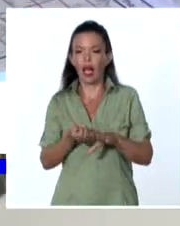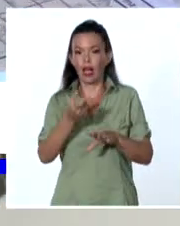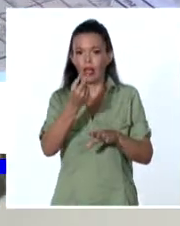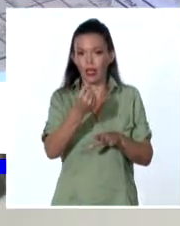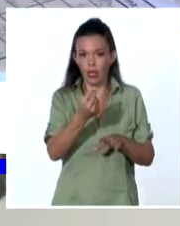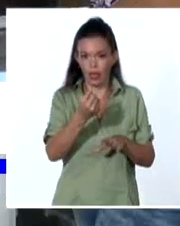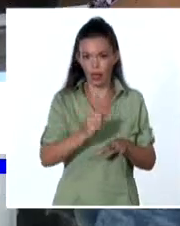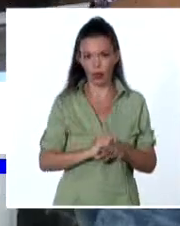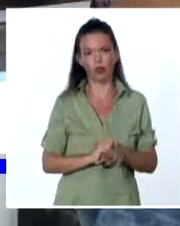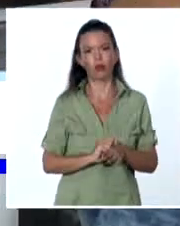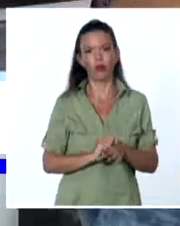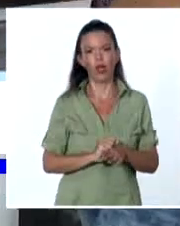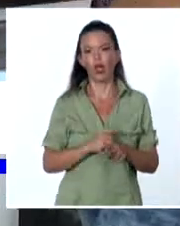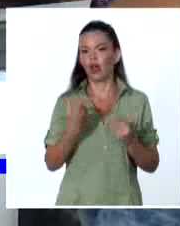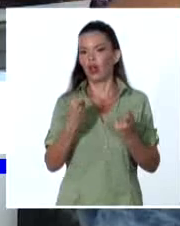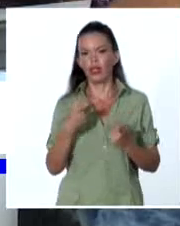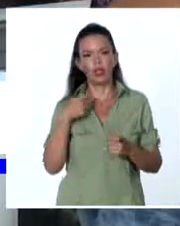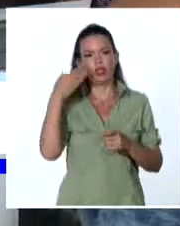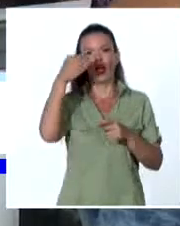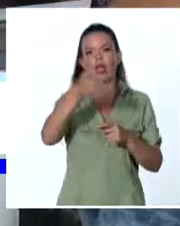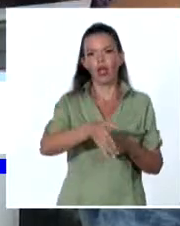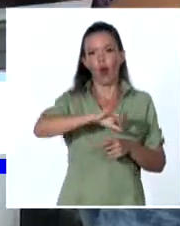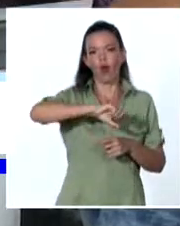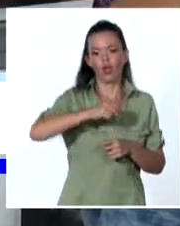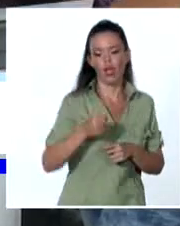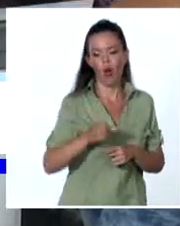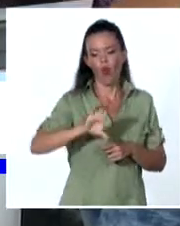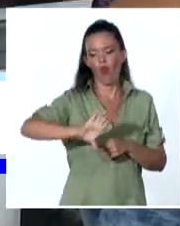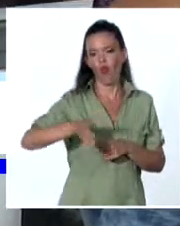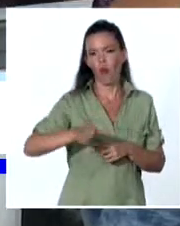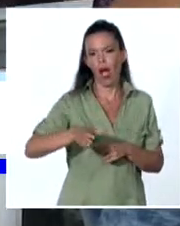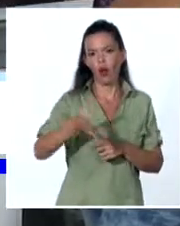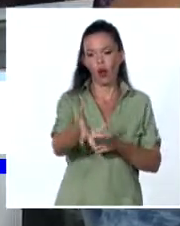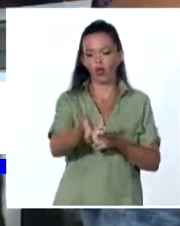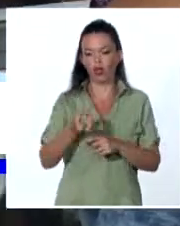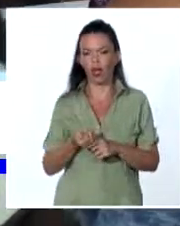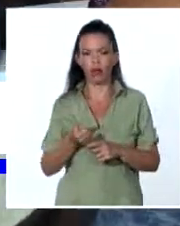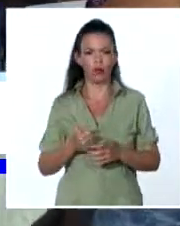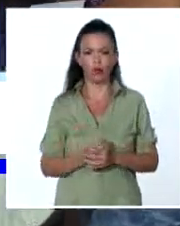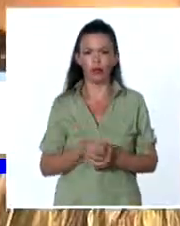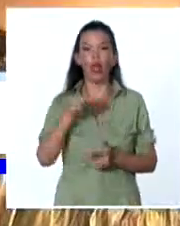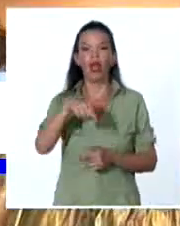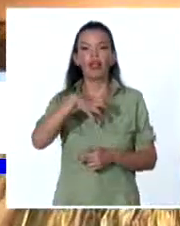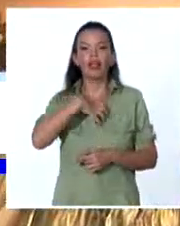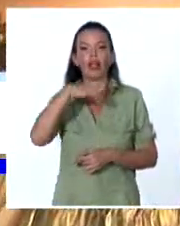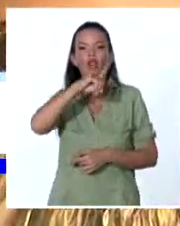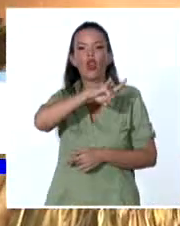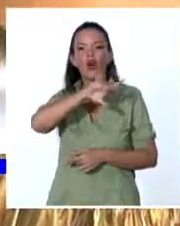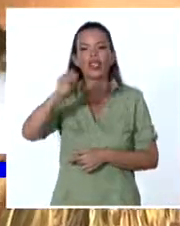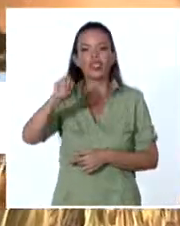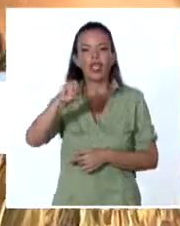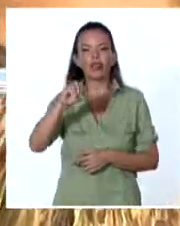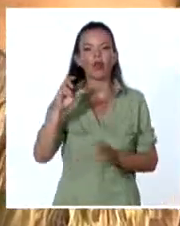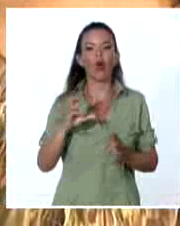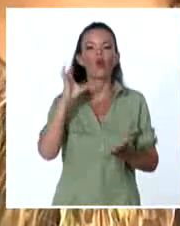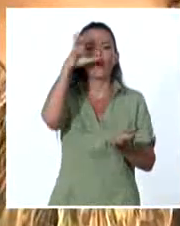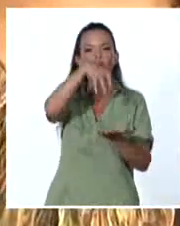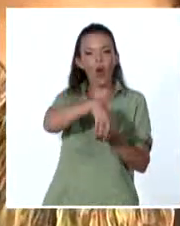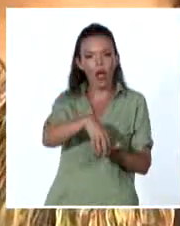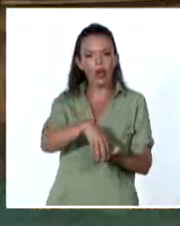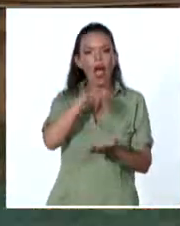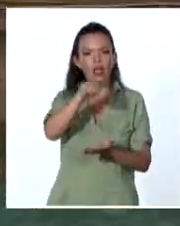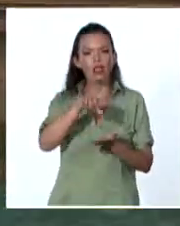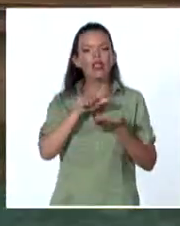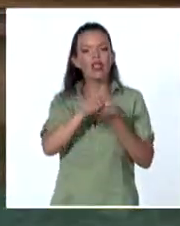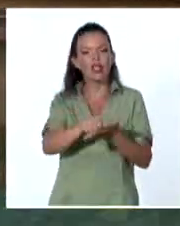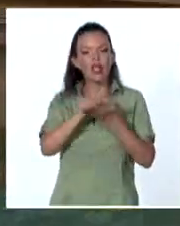sucursal bancaria. En ese sentido, el Banco de Crédito y Comercio de Villa Clara cuenta con más de 900 puntos de ventas que ofrecen este servicio